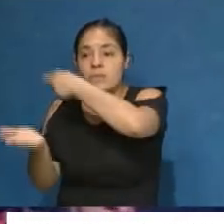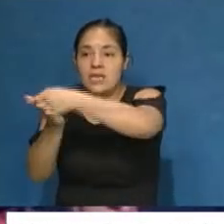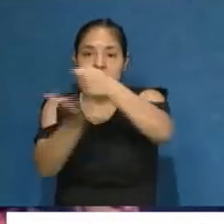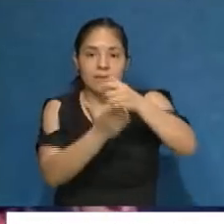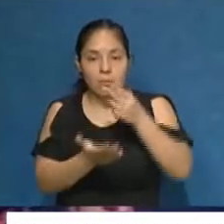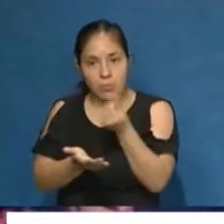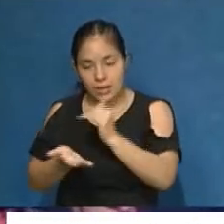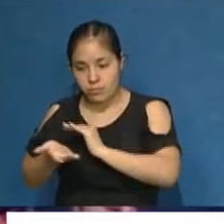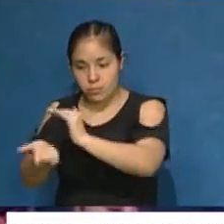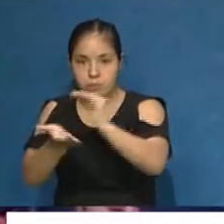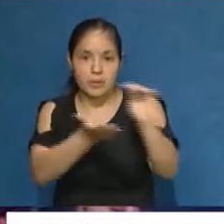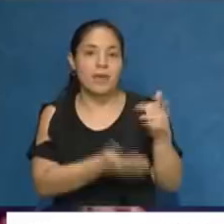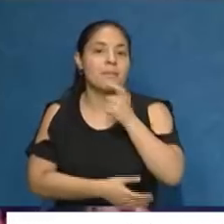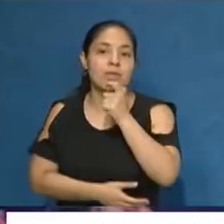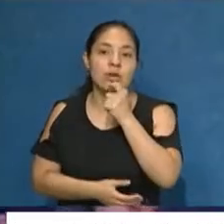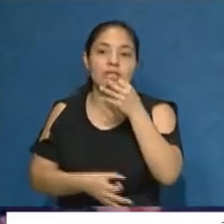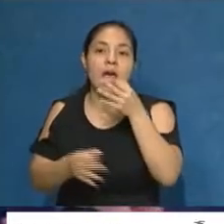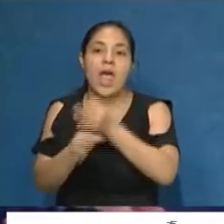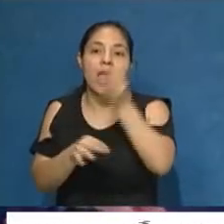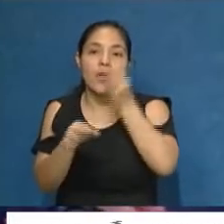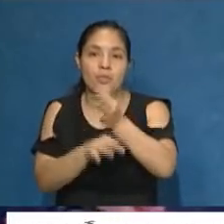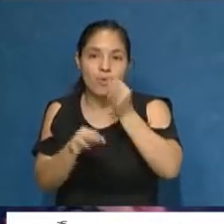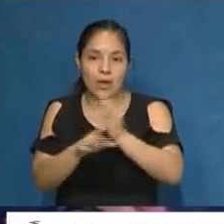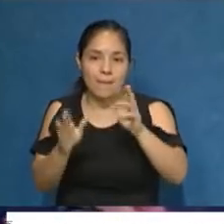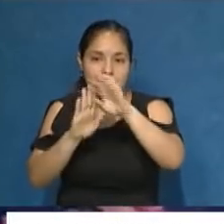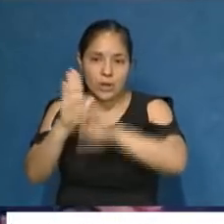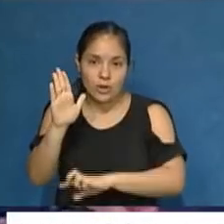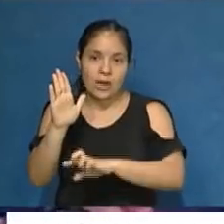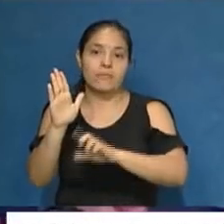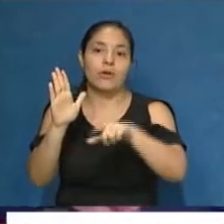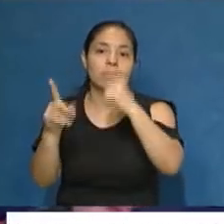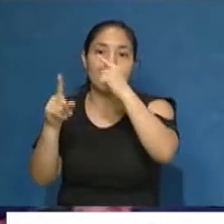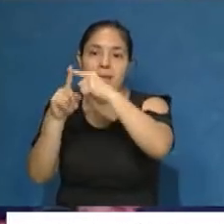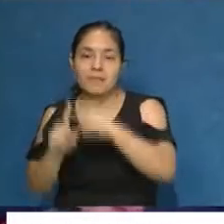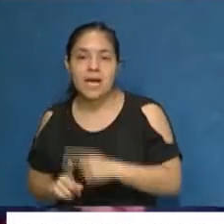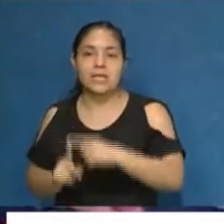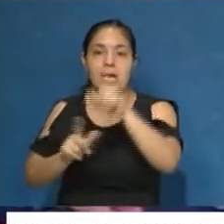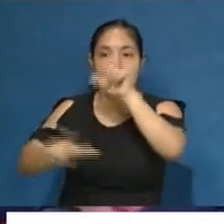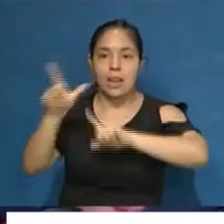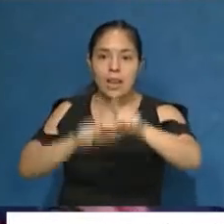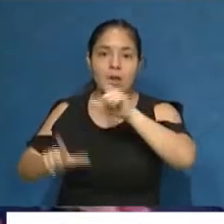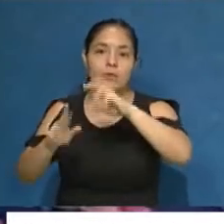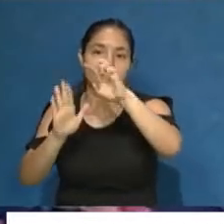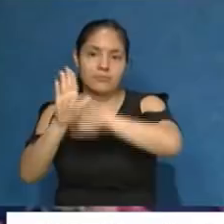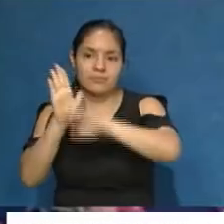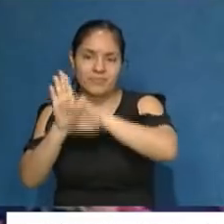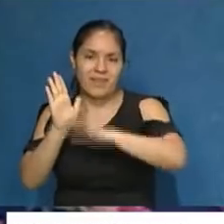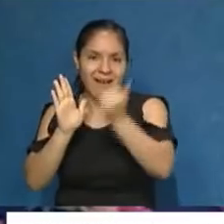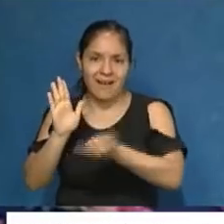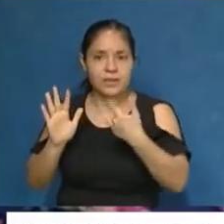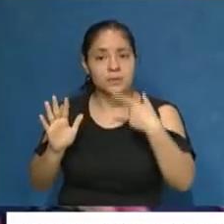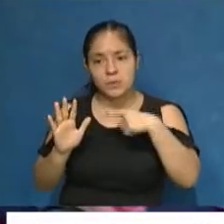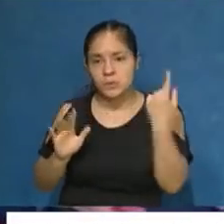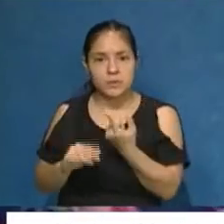Educa, hoy todas las escuelas tienen una serie de programas que tienen que ver con la matemática, con la lengua. Bueno, tenemos que seguir trabajando fuertemente en